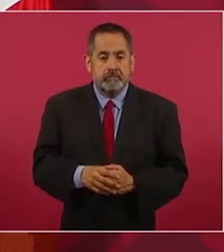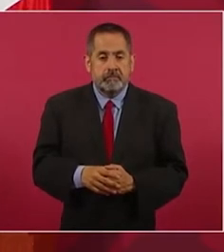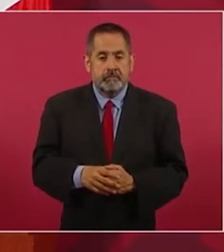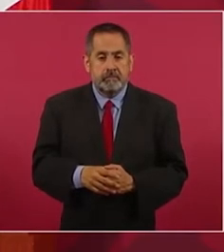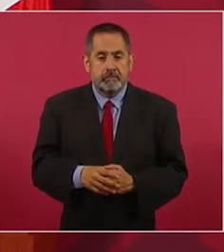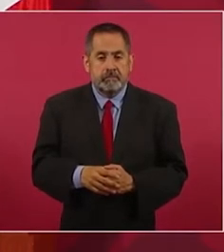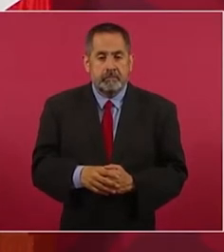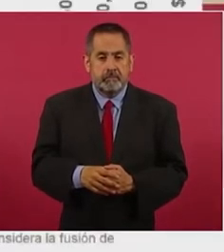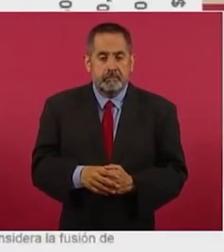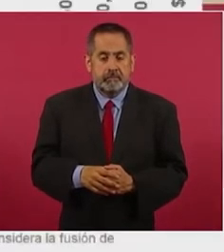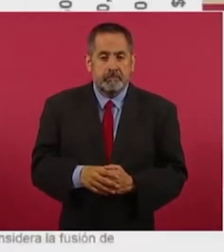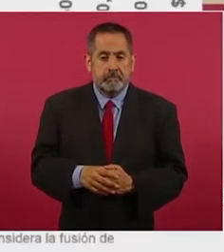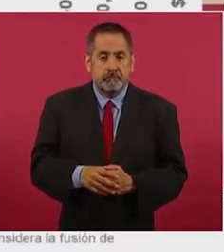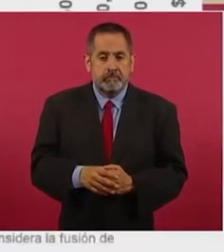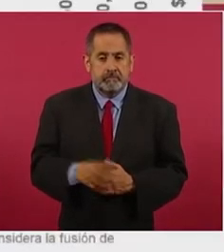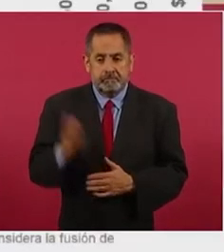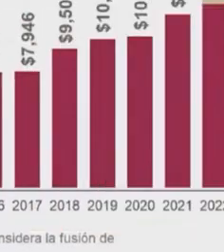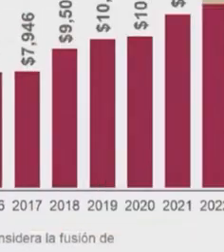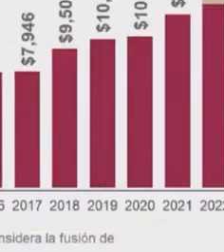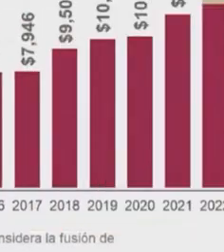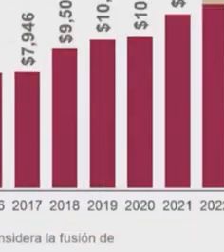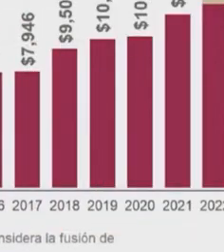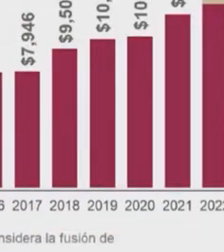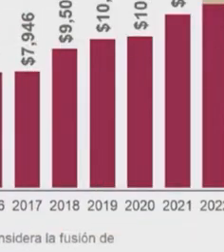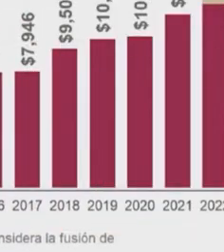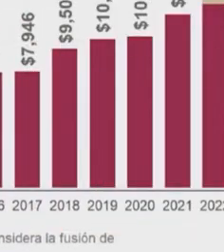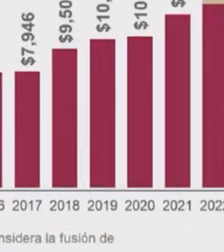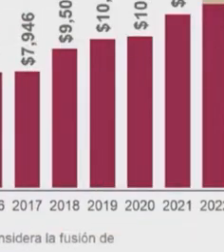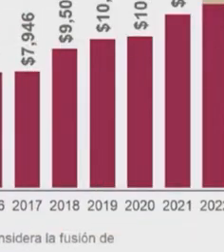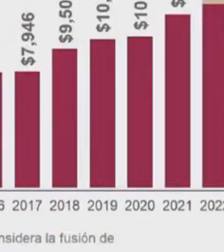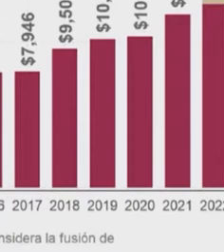Aún quitándole esto.